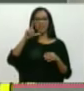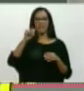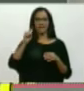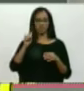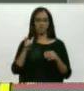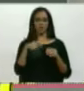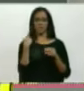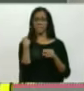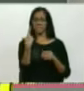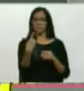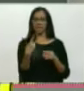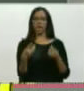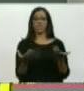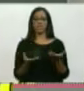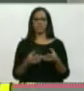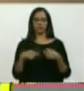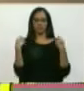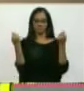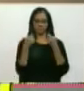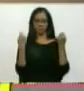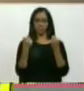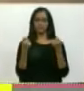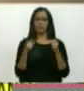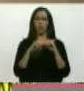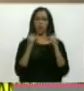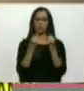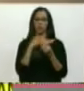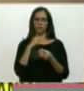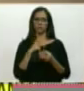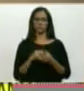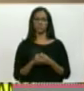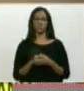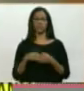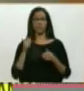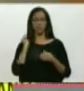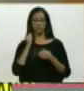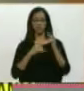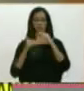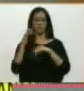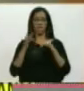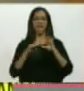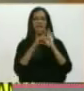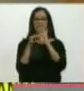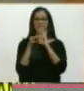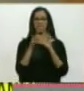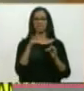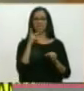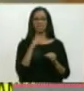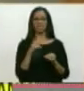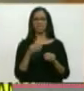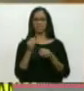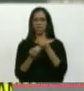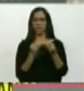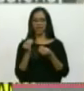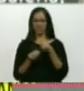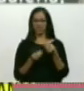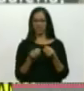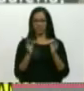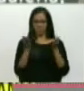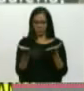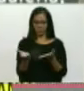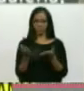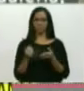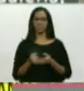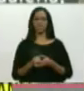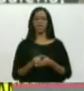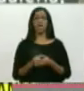los principales escaños del orden político. Según este alto tribunal, la alianza política estaba configurada de la siguiente manera. Para